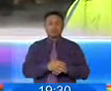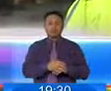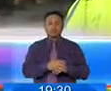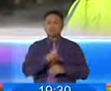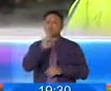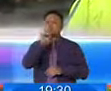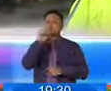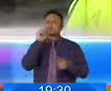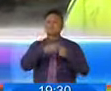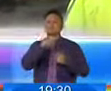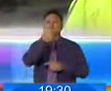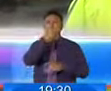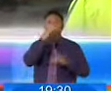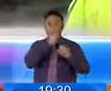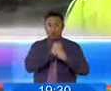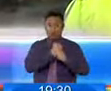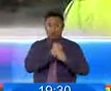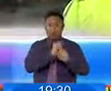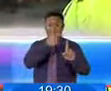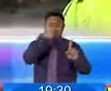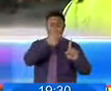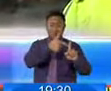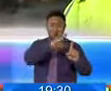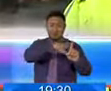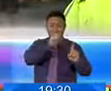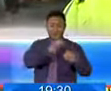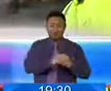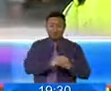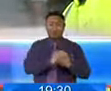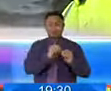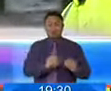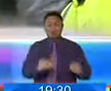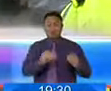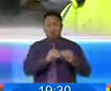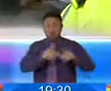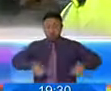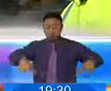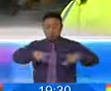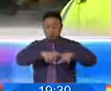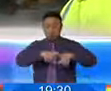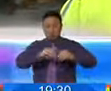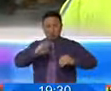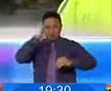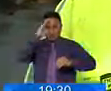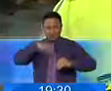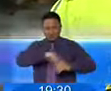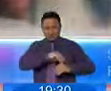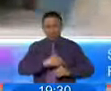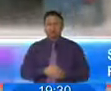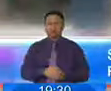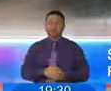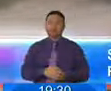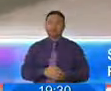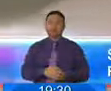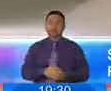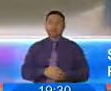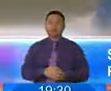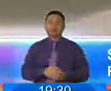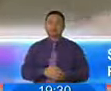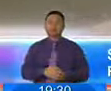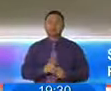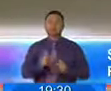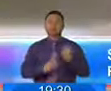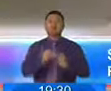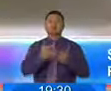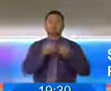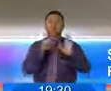de 6 a 10 de la noche, por lo cual incrementamos nuestro patrullaje en esos horarios para obtener esos resultados. Según las denuncias de las